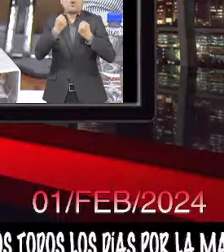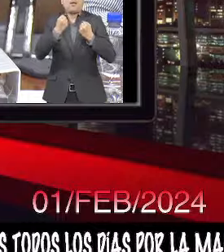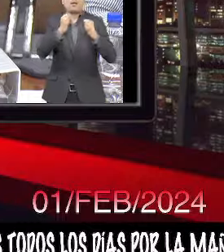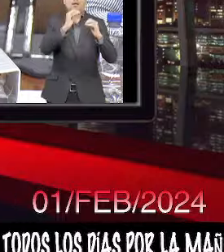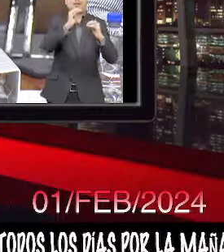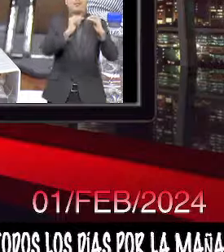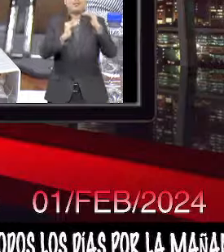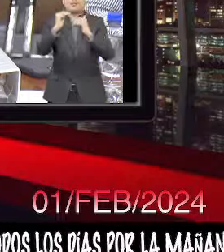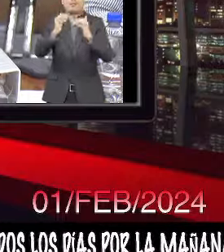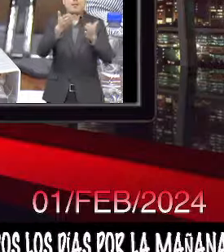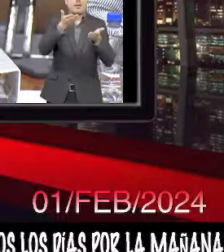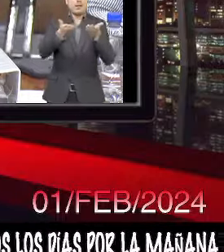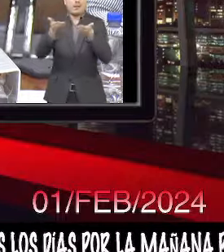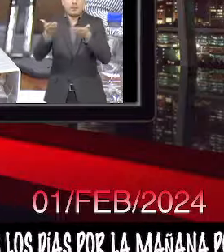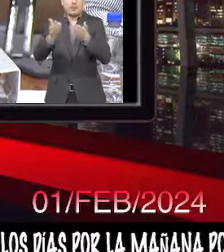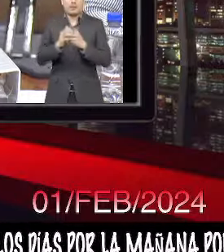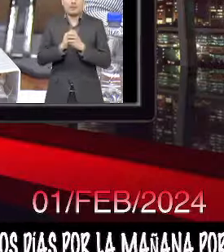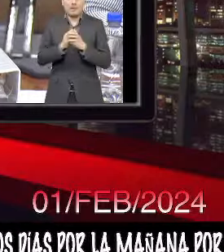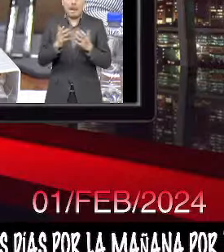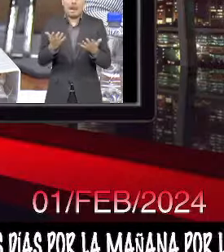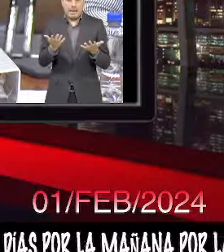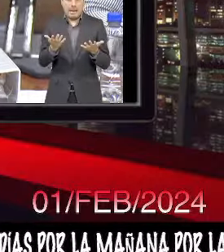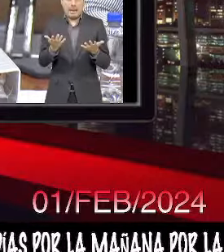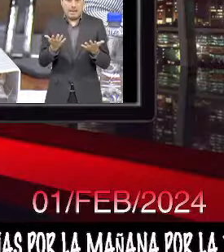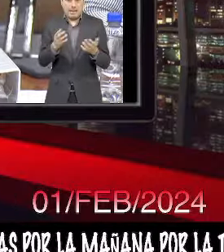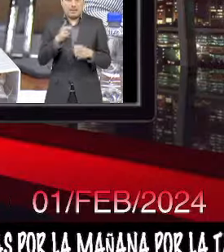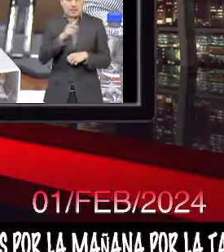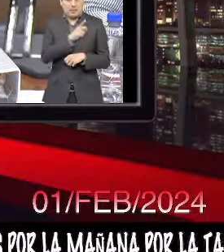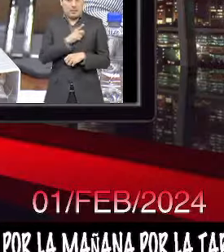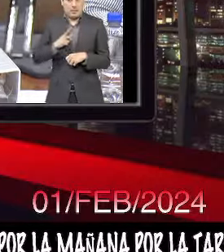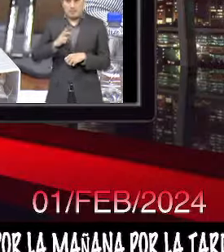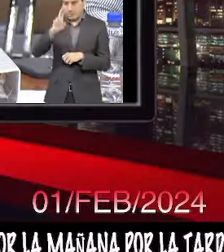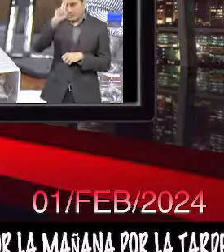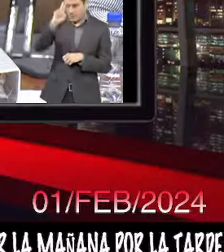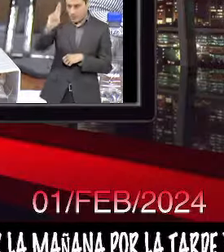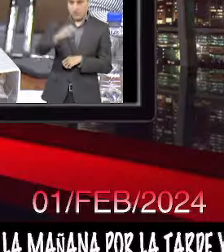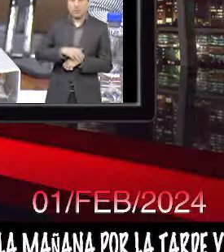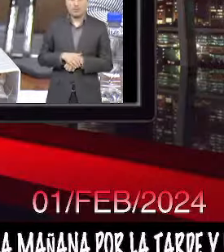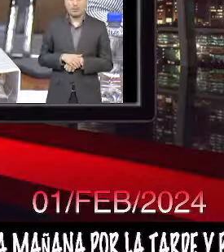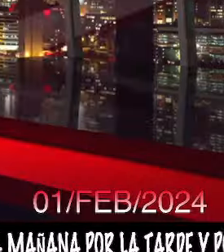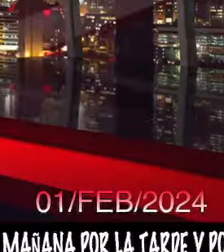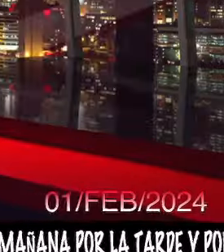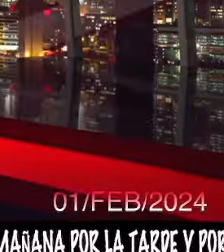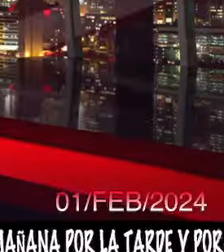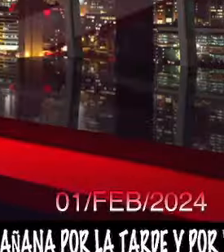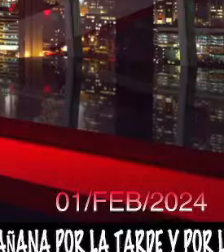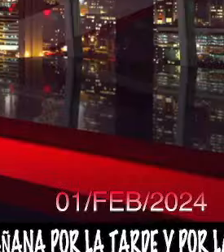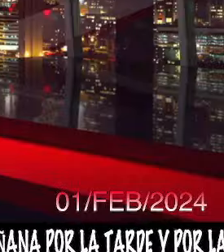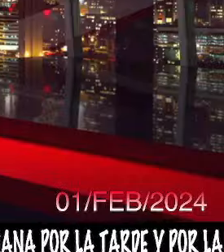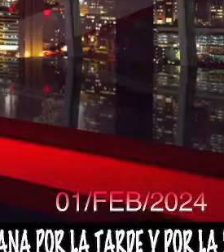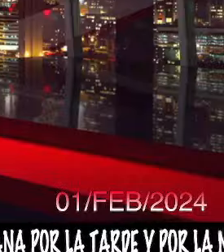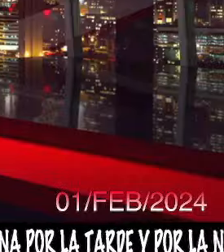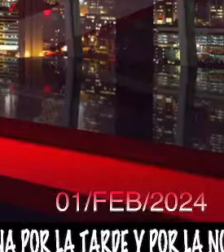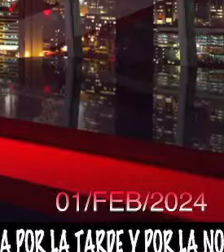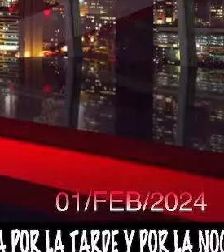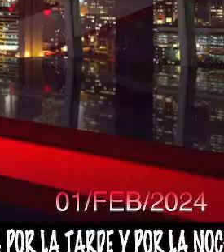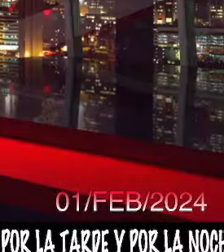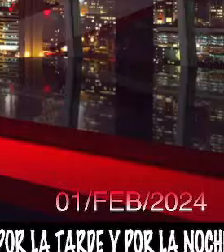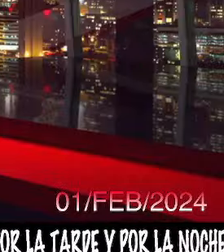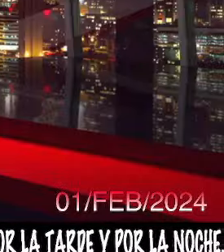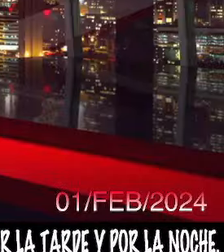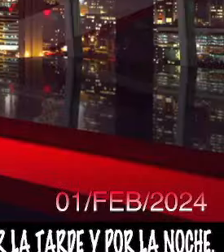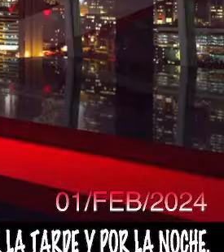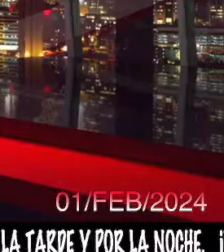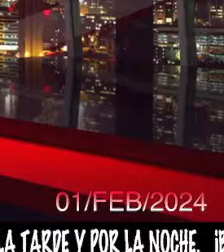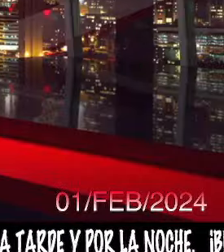a nosotros nos interesa mucho nuestra plataforma el fortalecimiento del Poder Judicial, de la Suprema Corte. Obviamente todo